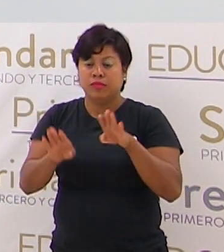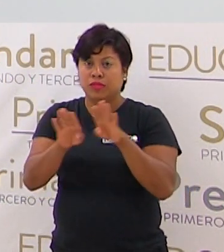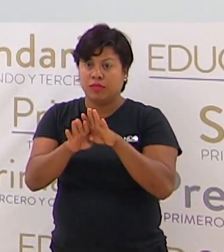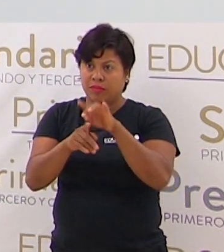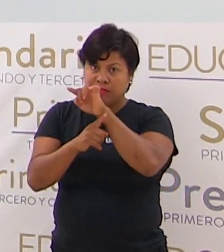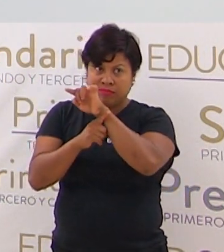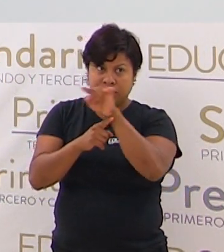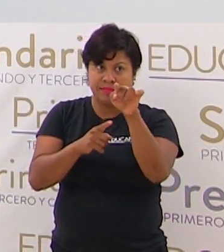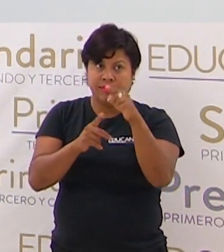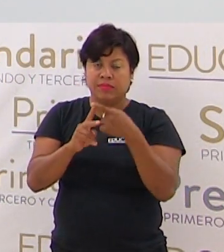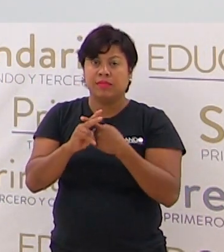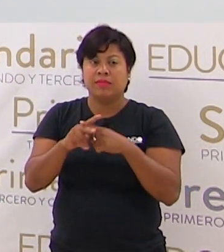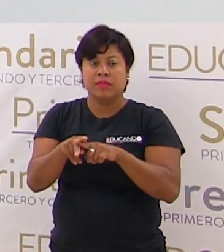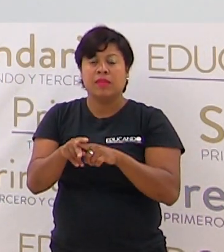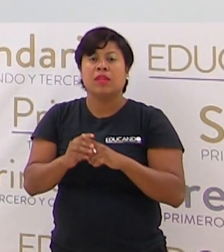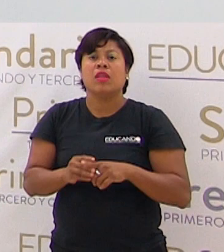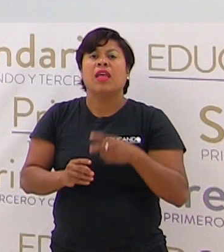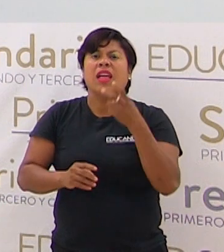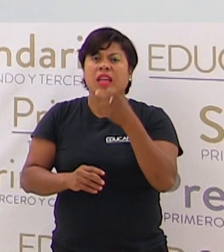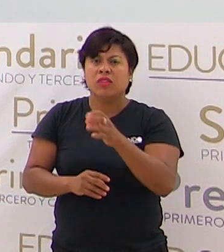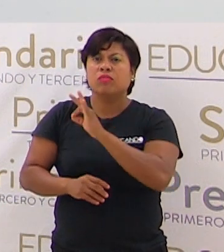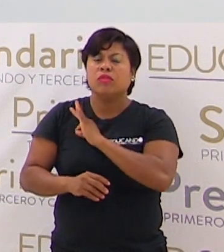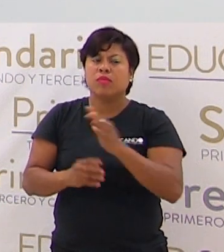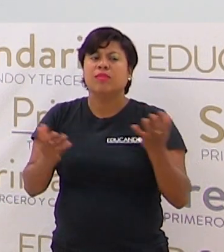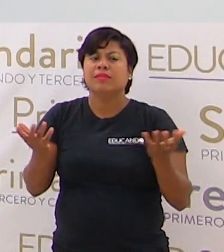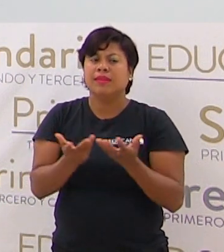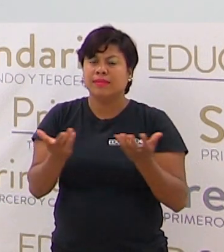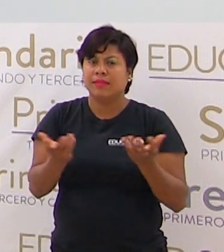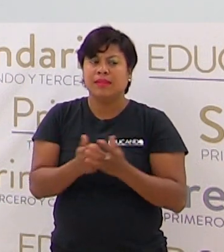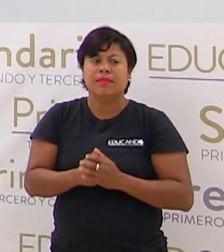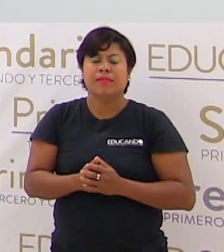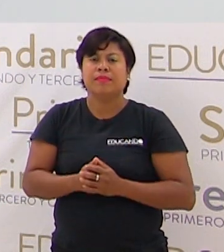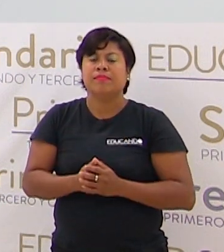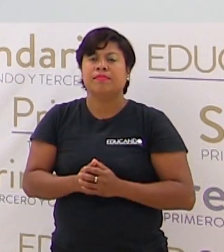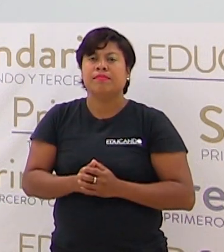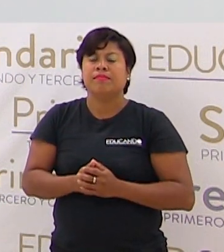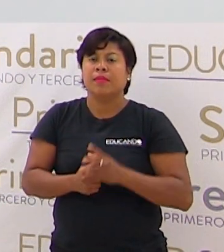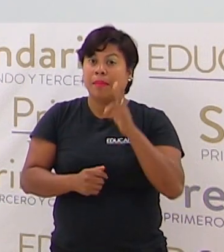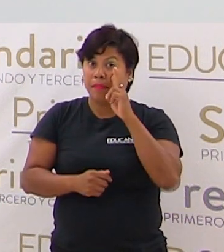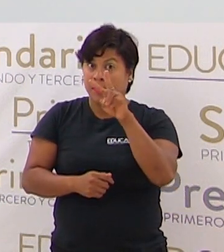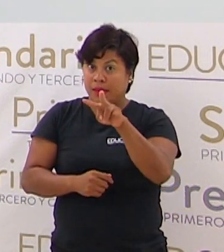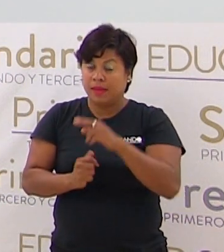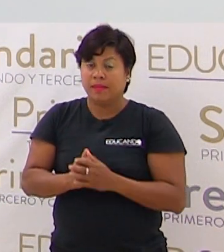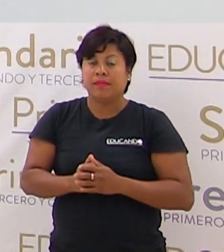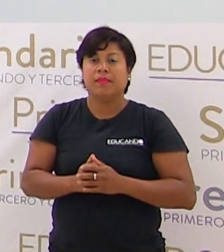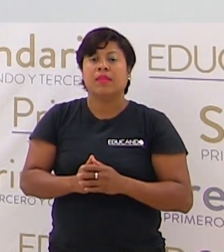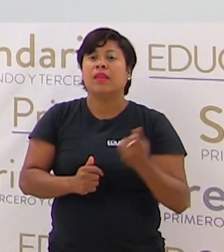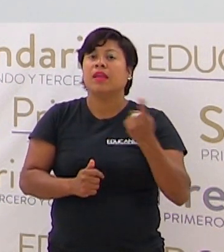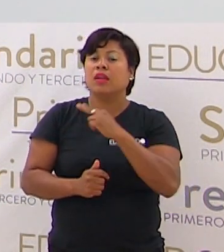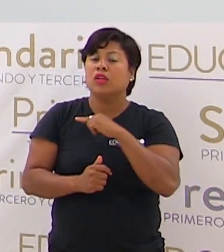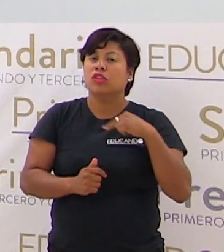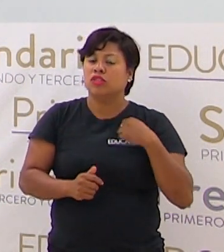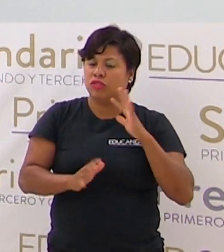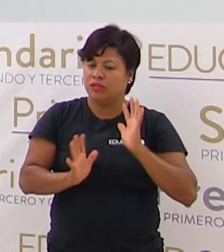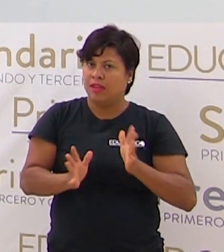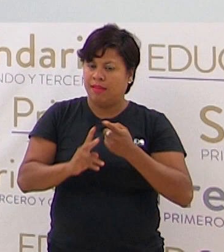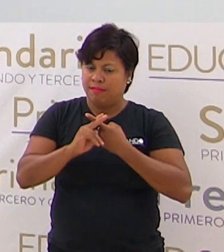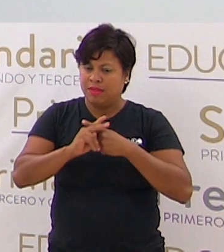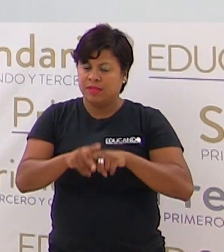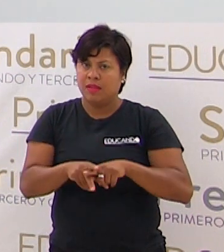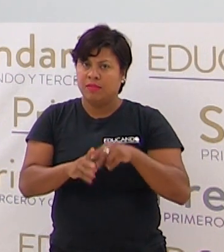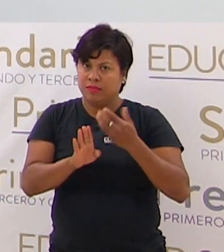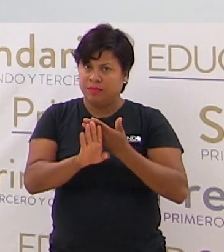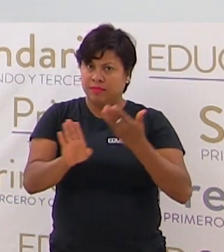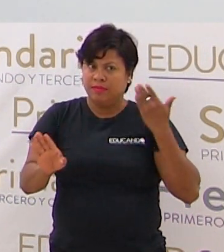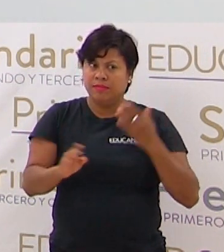línea que nos va a permitir delimitar lo que ya habíamos comentado,